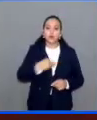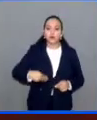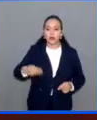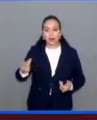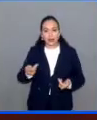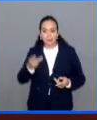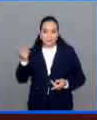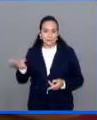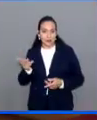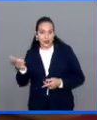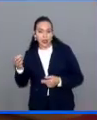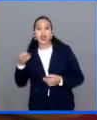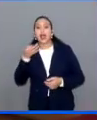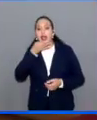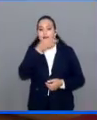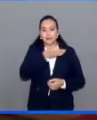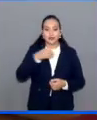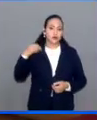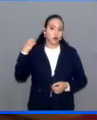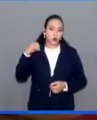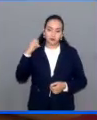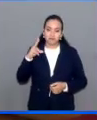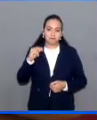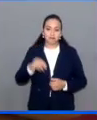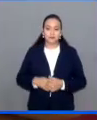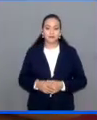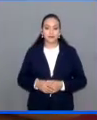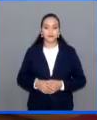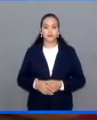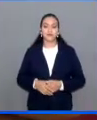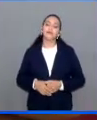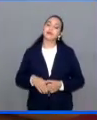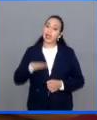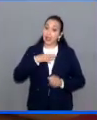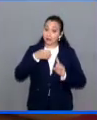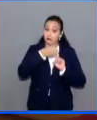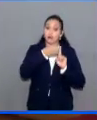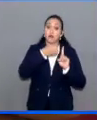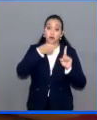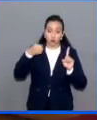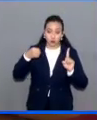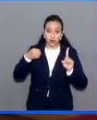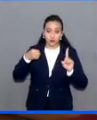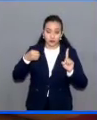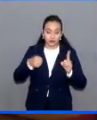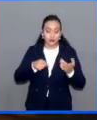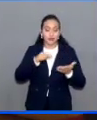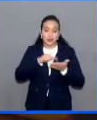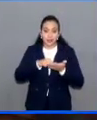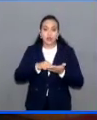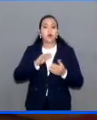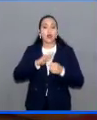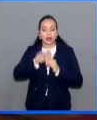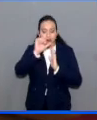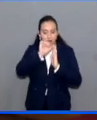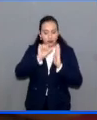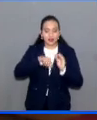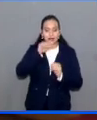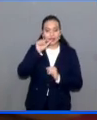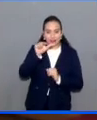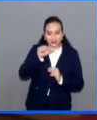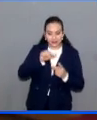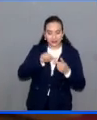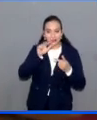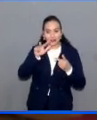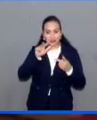para emitirlo. Porque no cumplió con el mecanismo de colaboración establecido en los artículos 17, 18 y 20 de